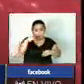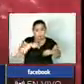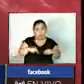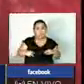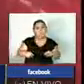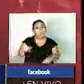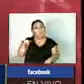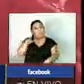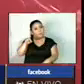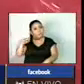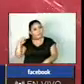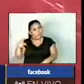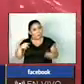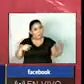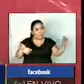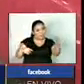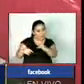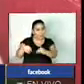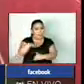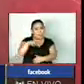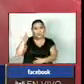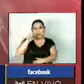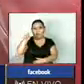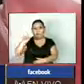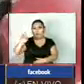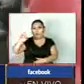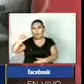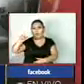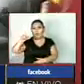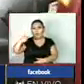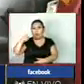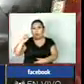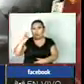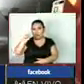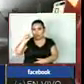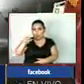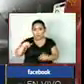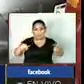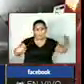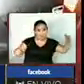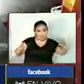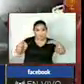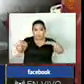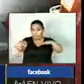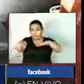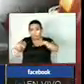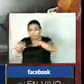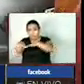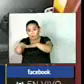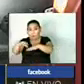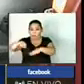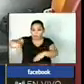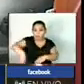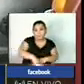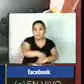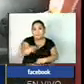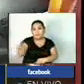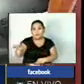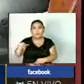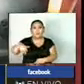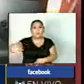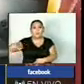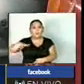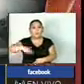Tecla o desde Zaragoza desde la libertad transita por acá para tomar o el desvío hacia Santa